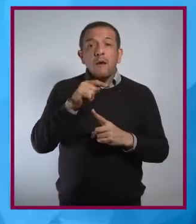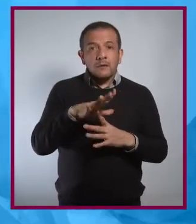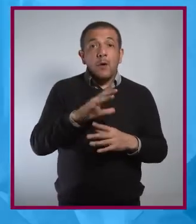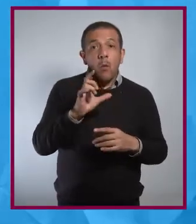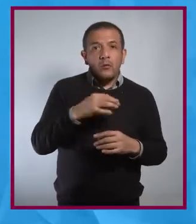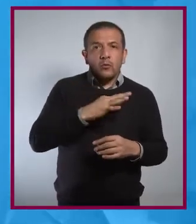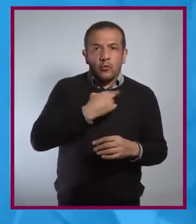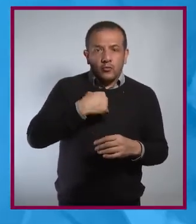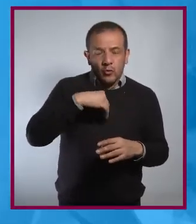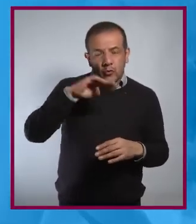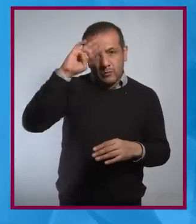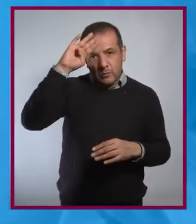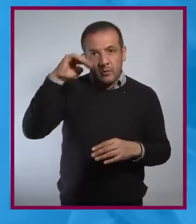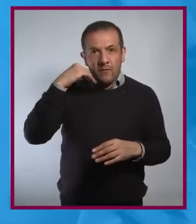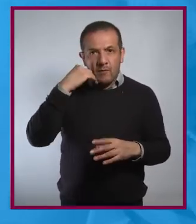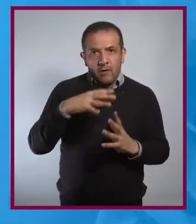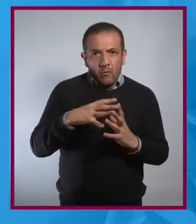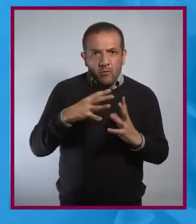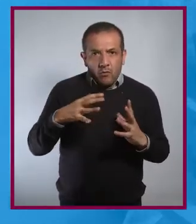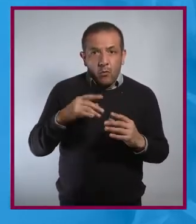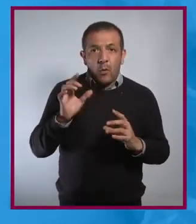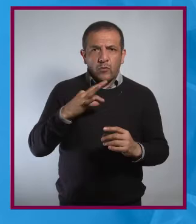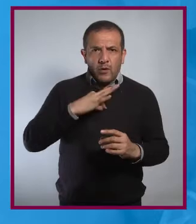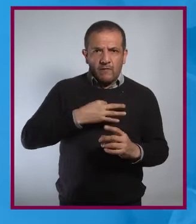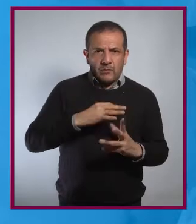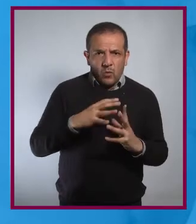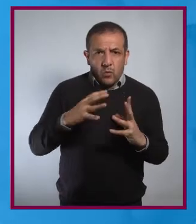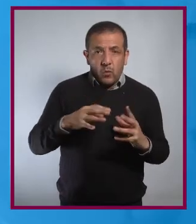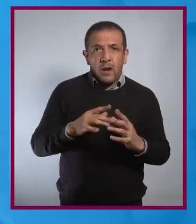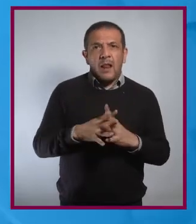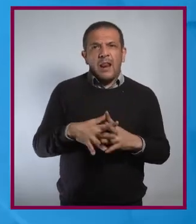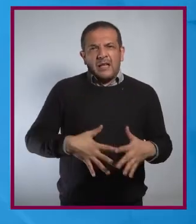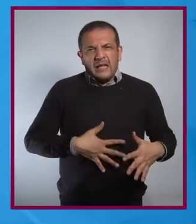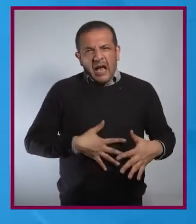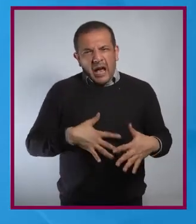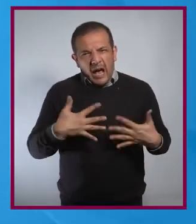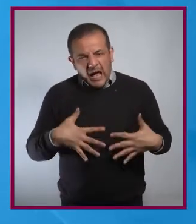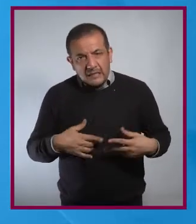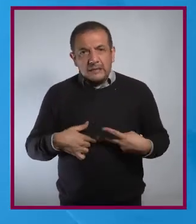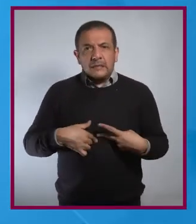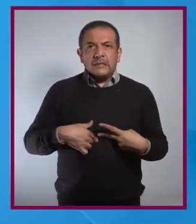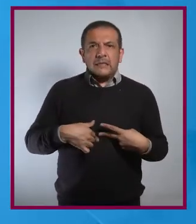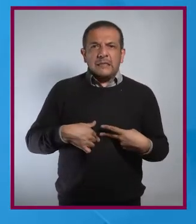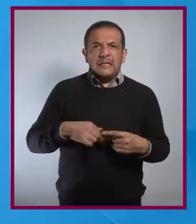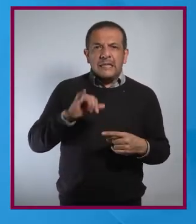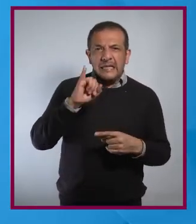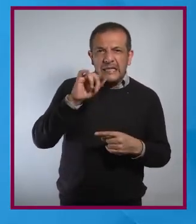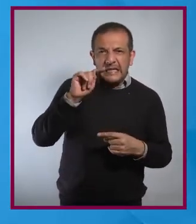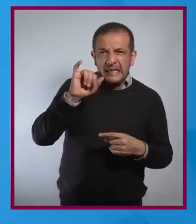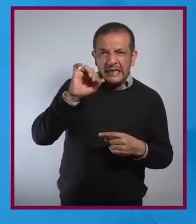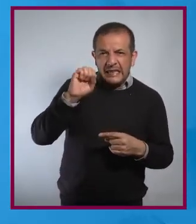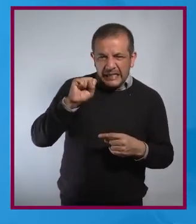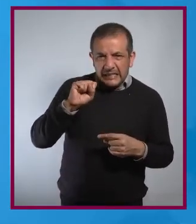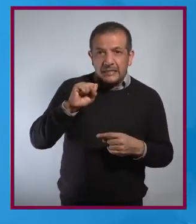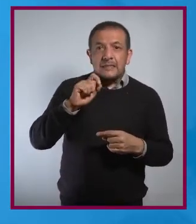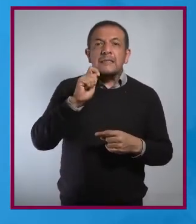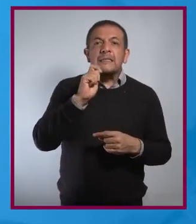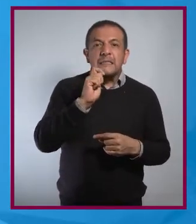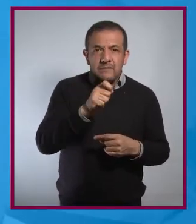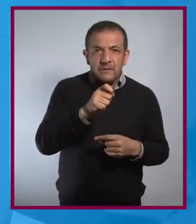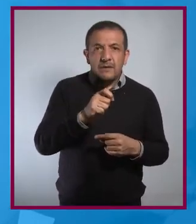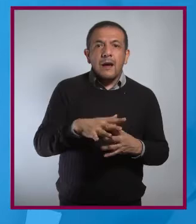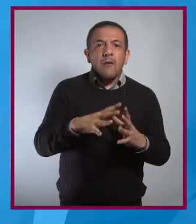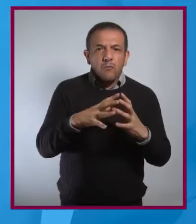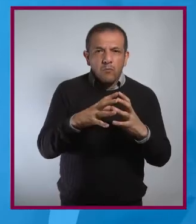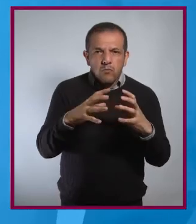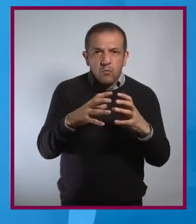nos da una infección, también nos inflamamos. Las artritis, gastritis y todo lo que termine en itis se refiere